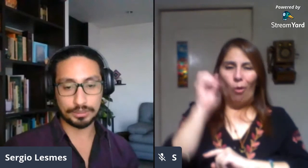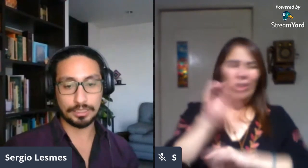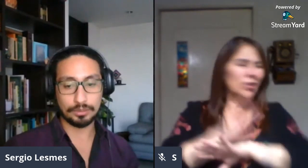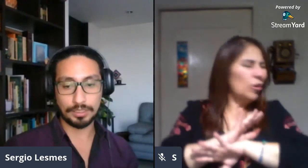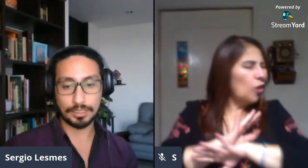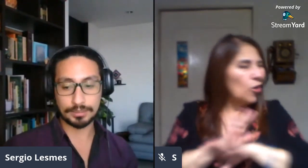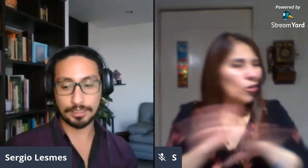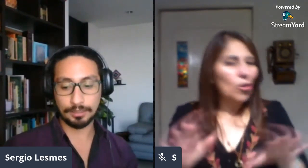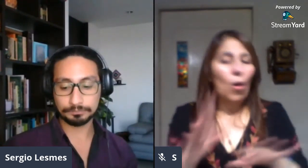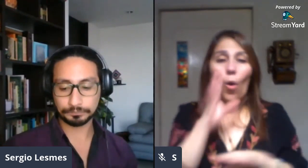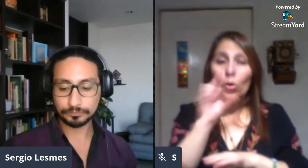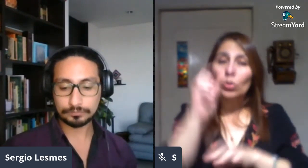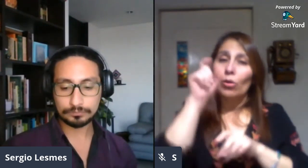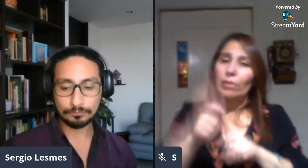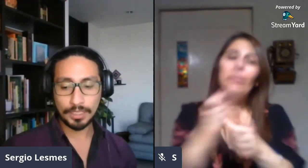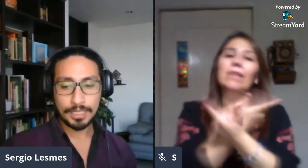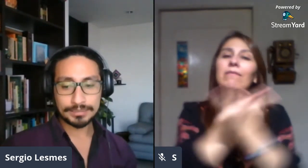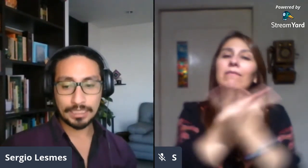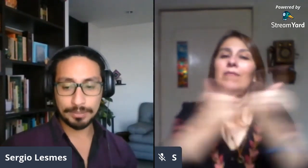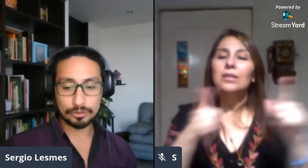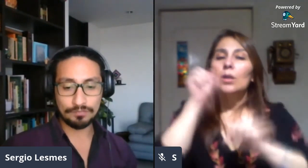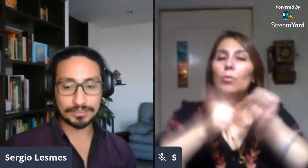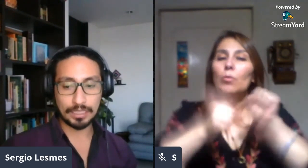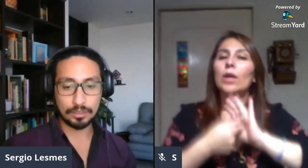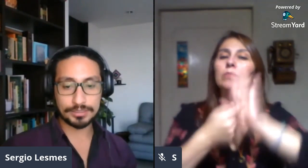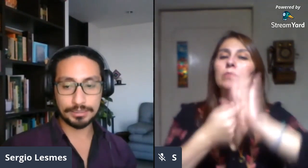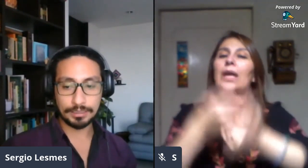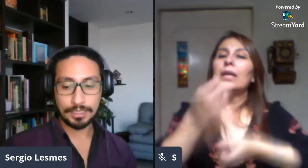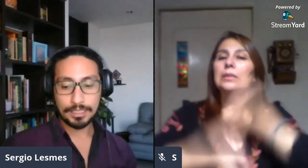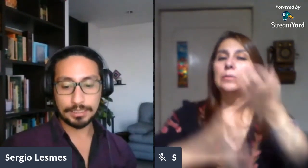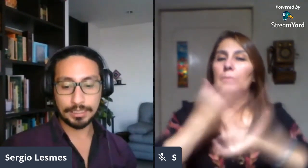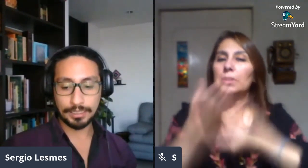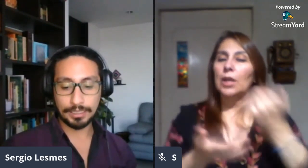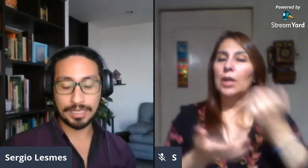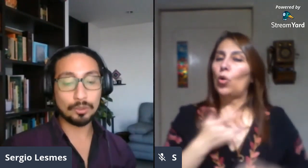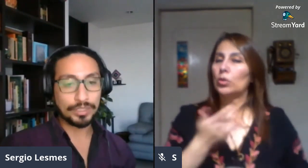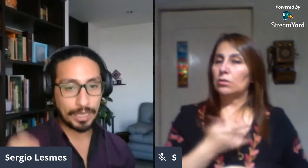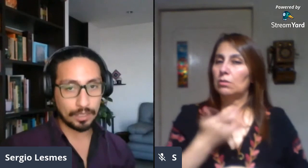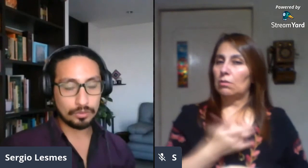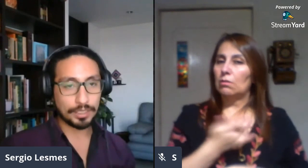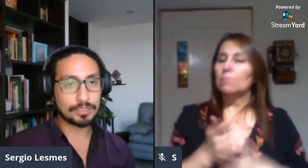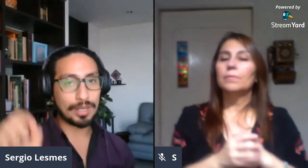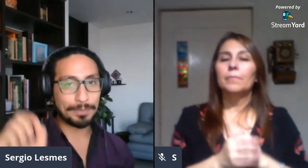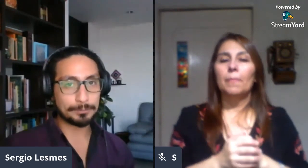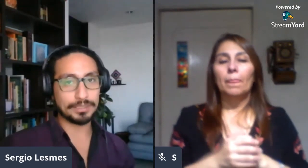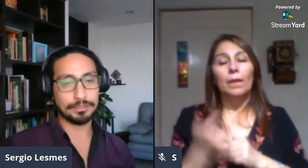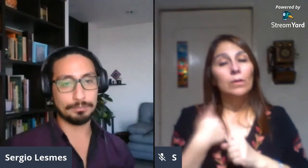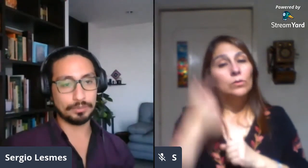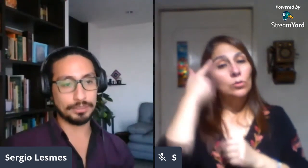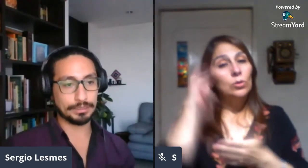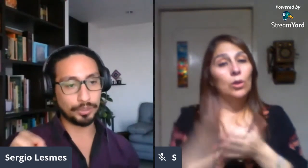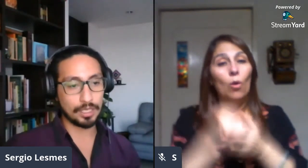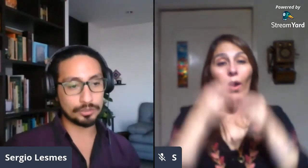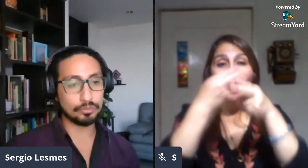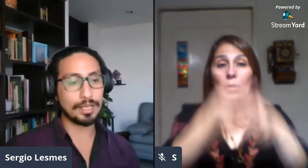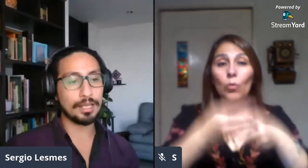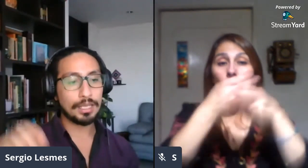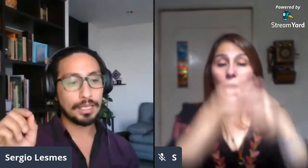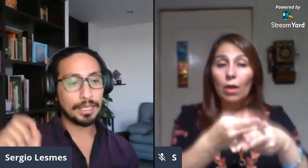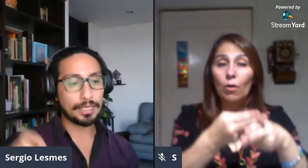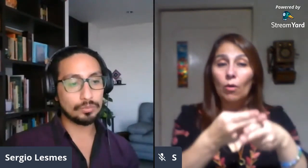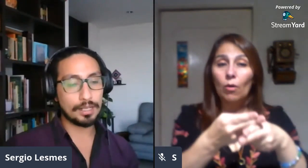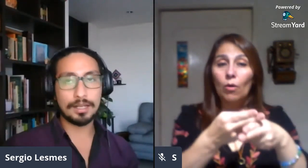aquí, Edwin, y es que tal vez nos ha faltado decir que el cuidado es una perspectiva política, el cuidado